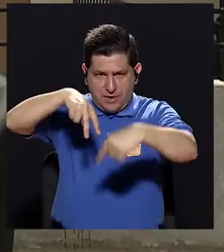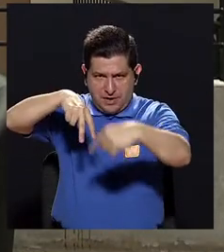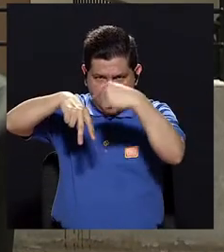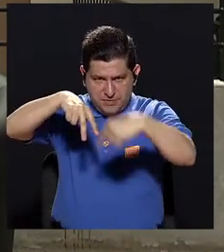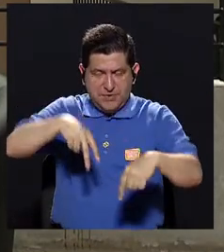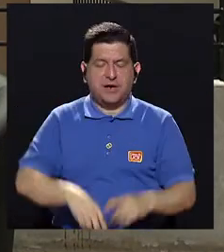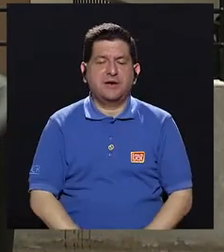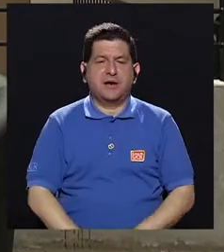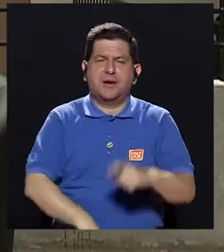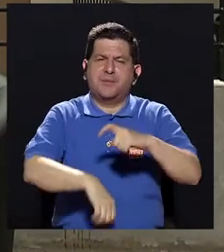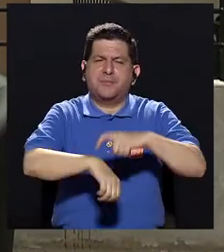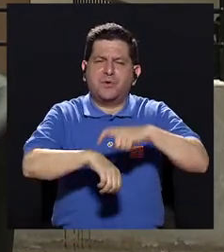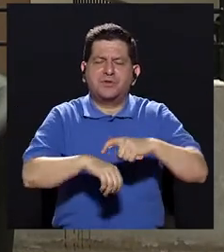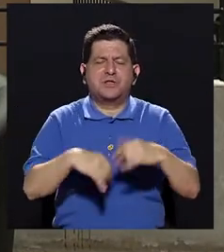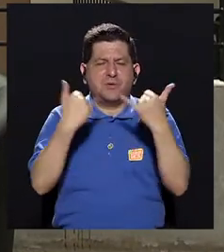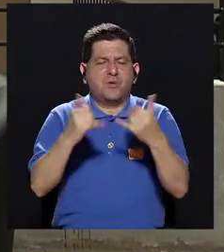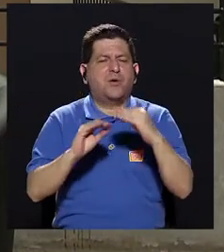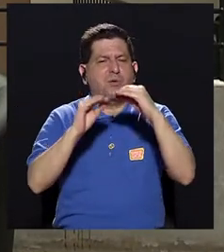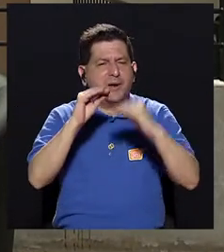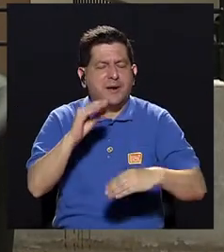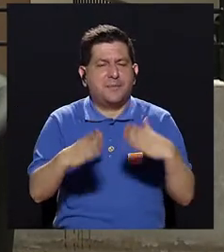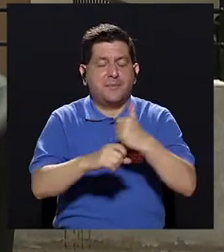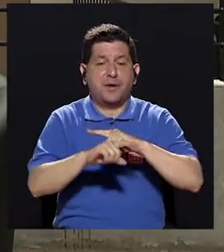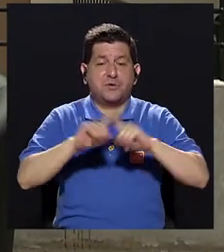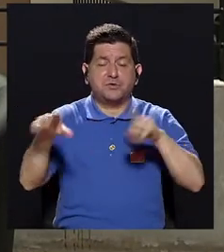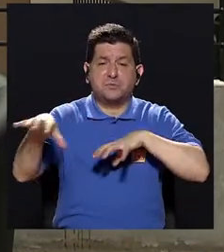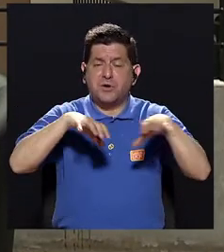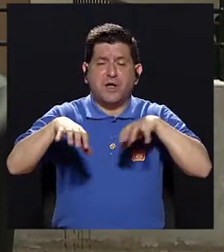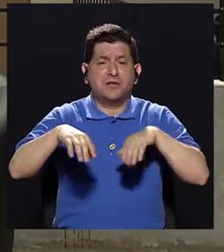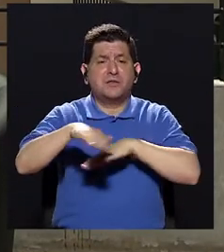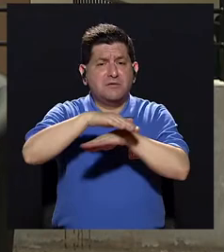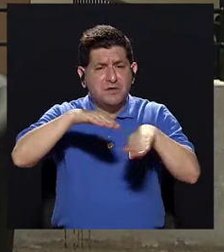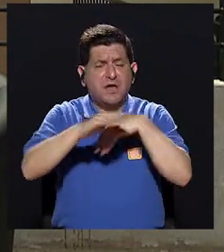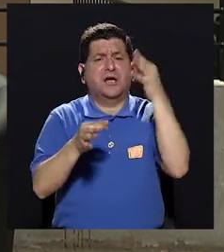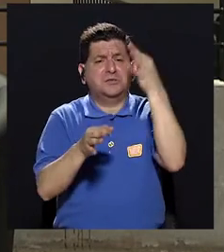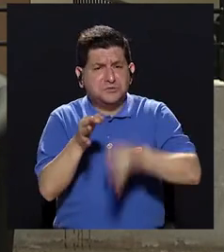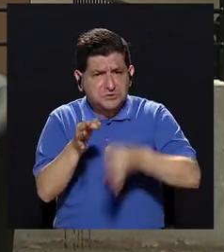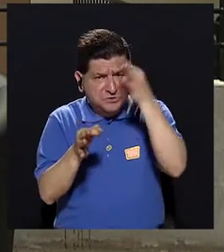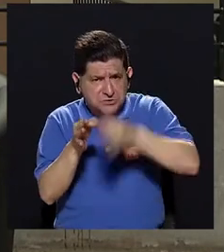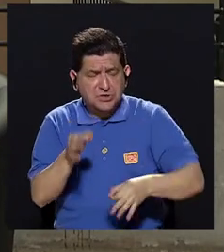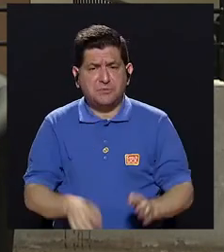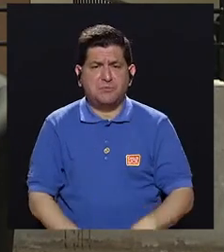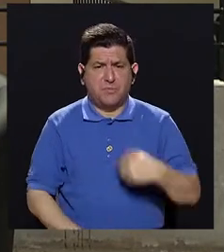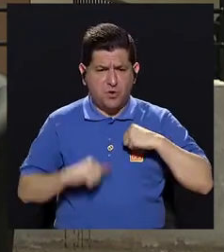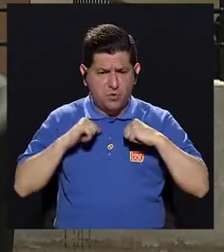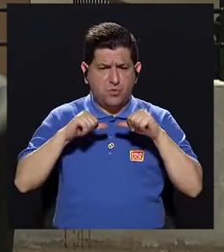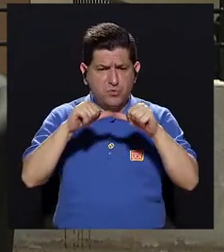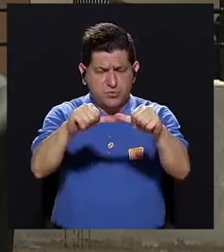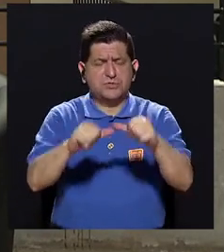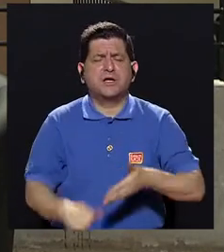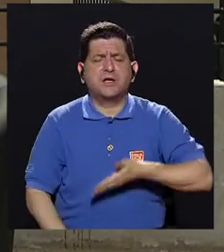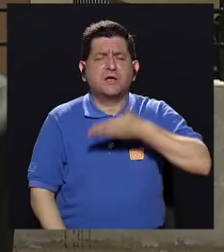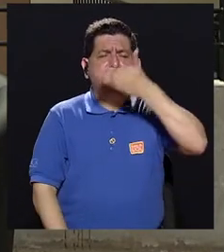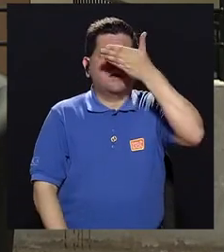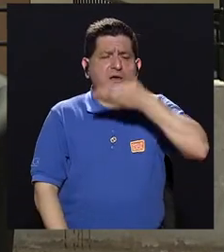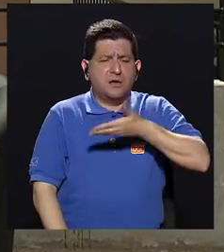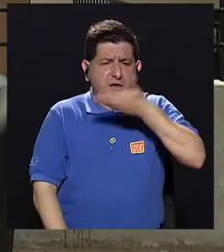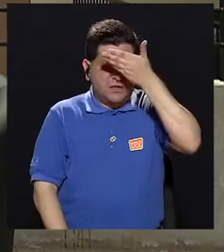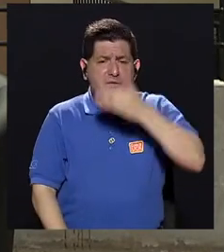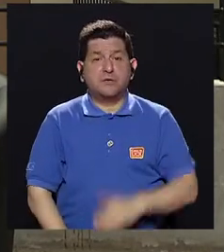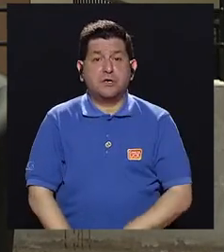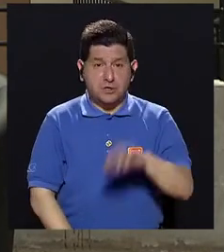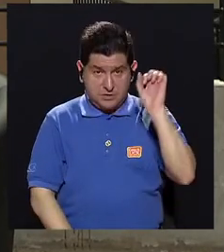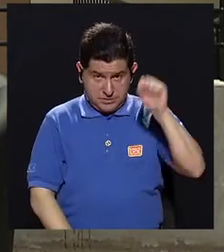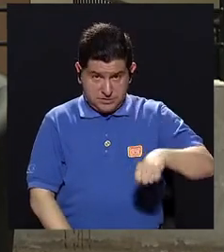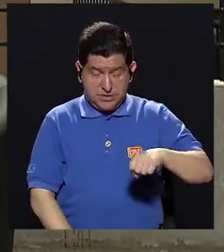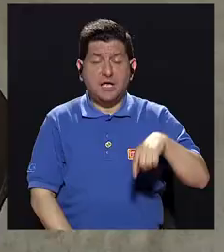más que todo por motivos de tiempo, pero la idea es que son ejercicios muy básicos, muy sencillos. ¿Y que uno puede seguir con la respiración mientras los está la